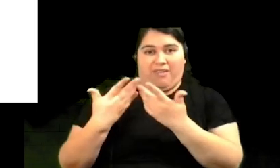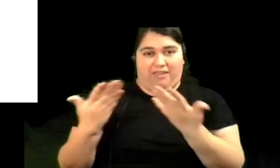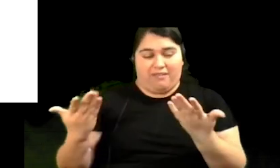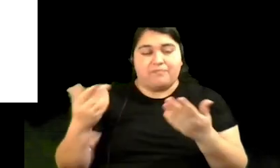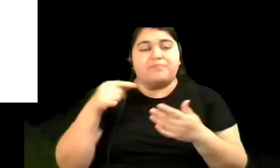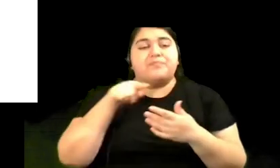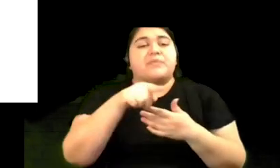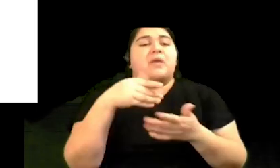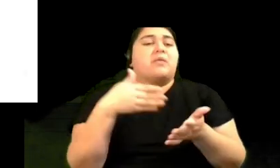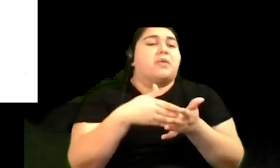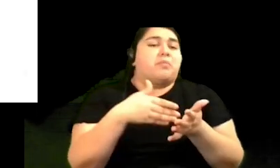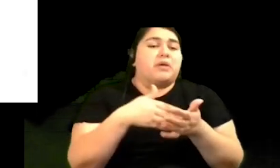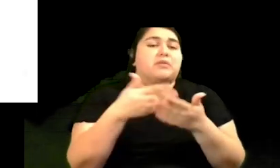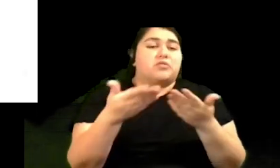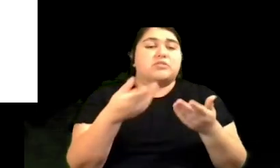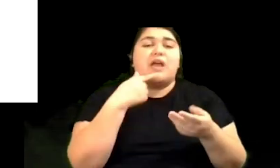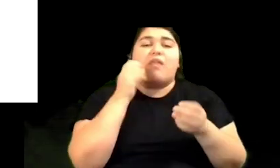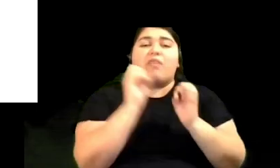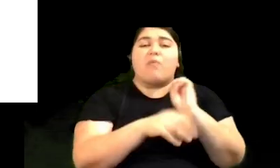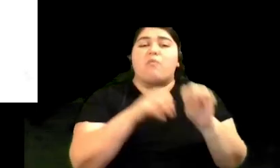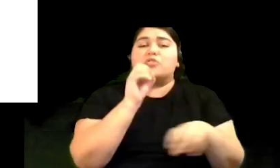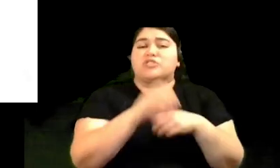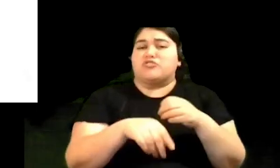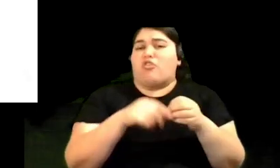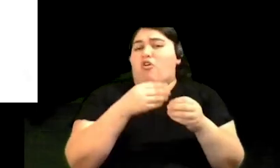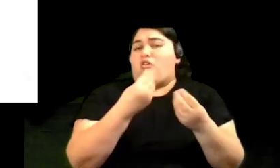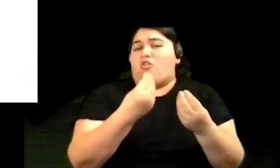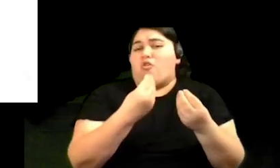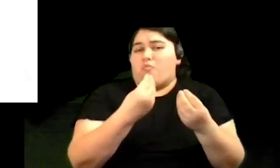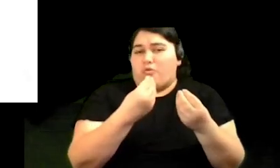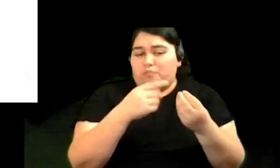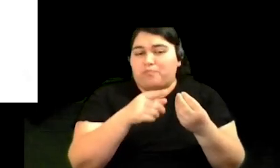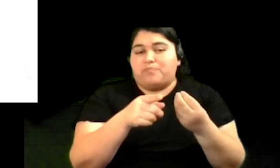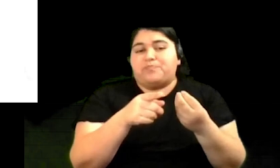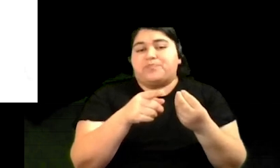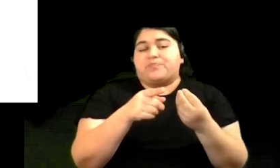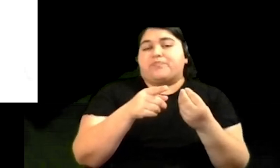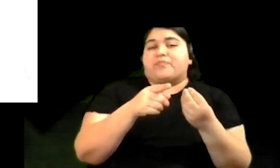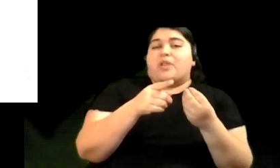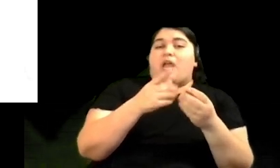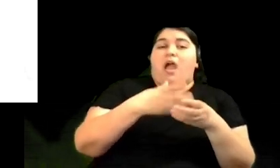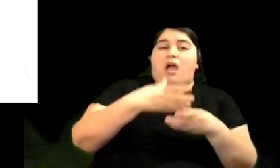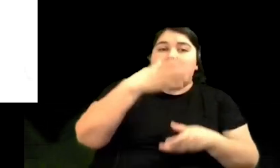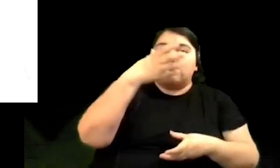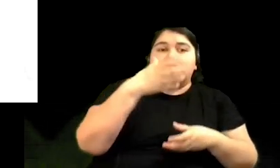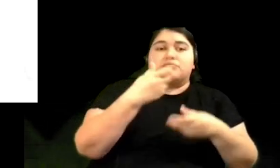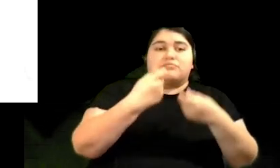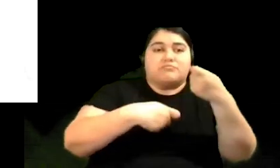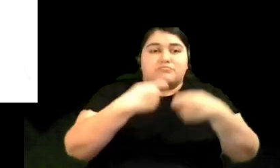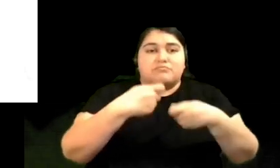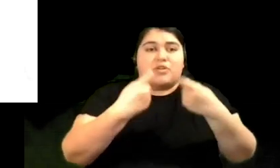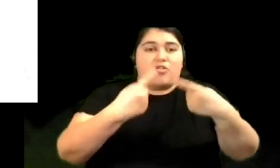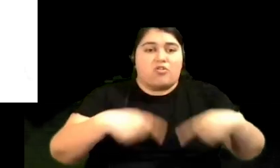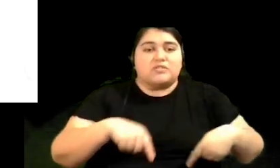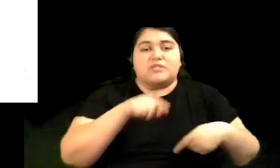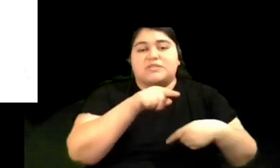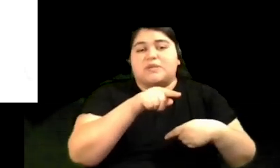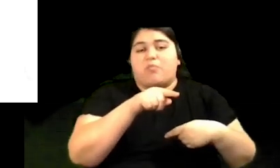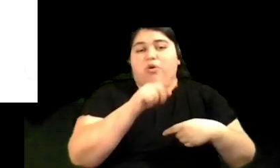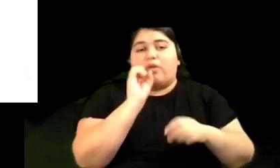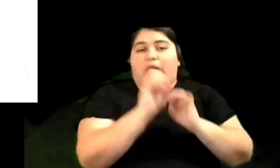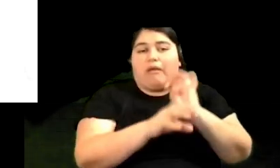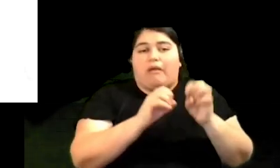botellas, envases no retornables, etcétera, en la cual se hace toda una figura de un depósito para después tener